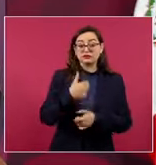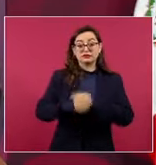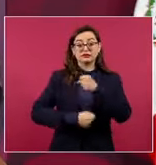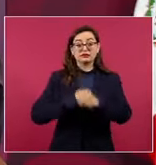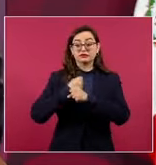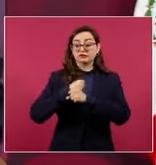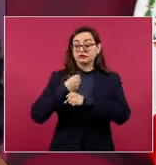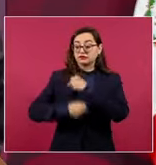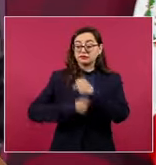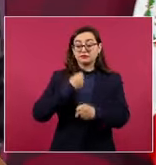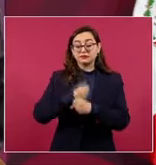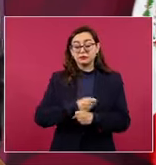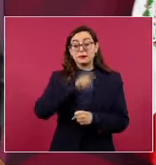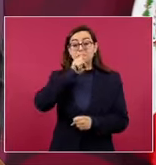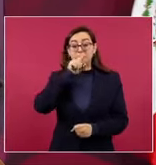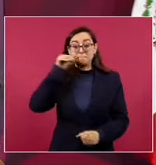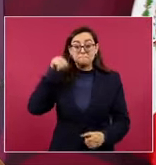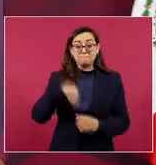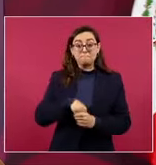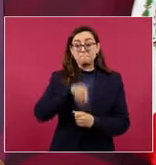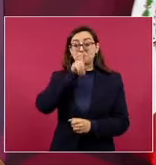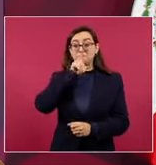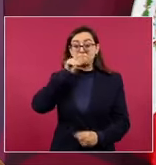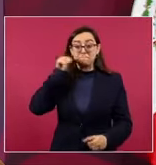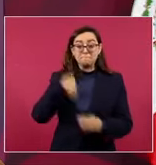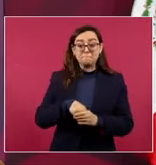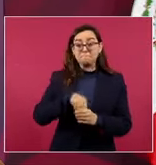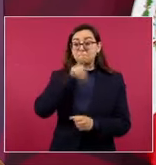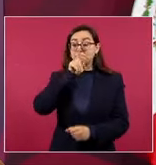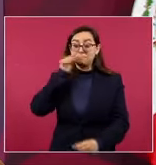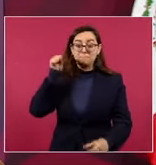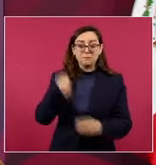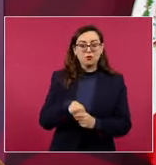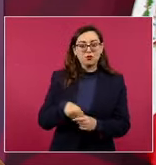del asesinato del presidente Kennedy.